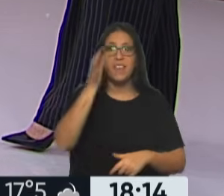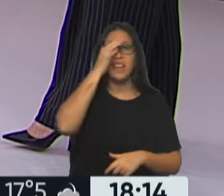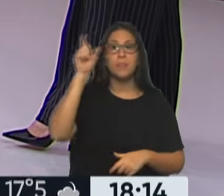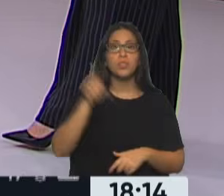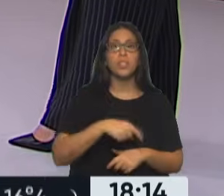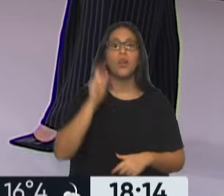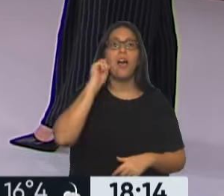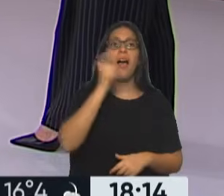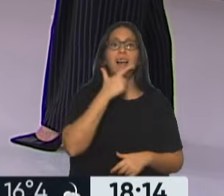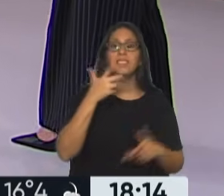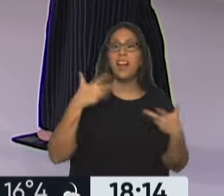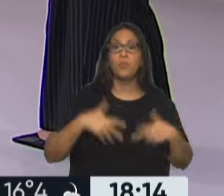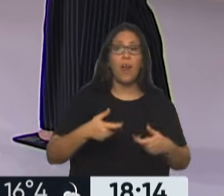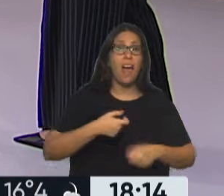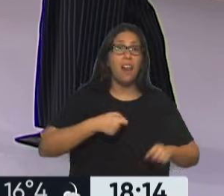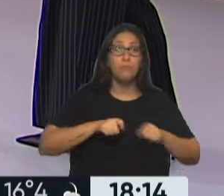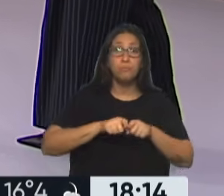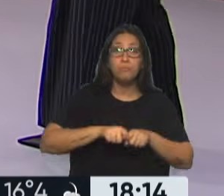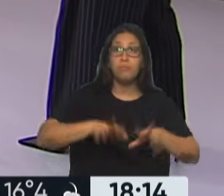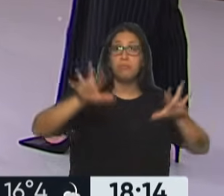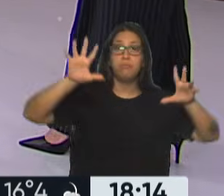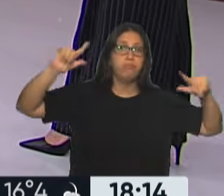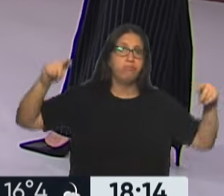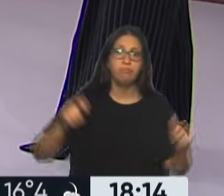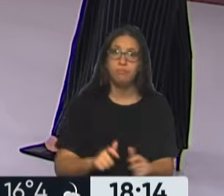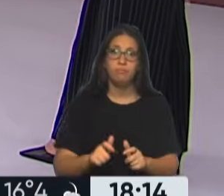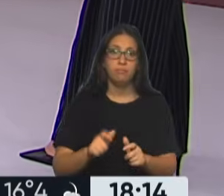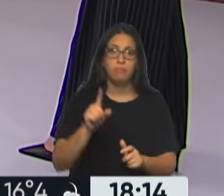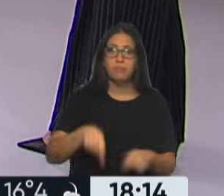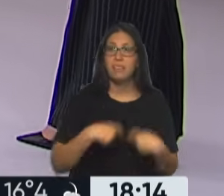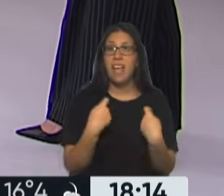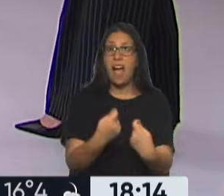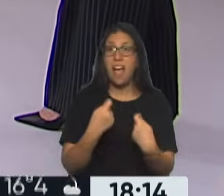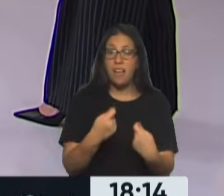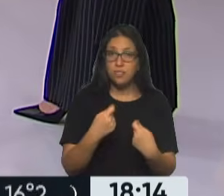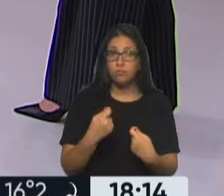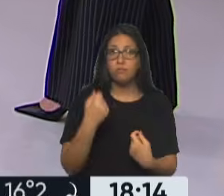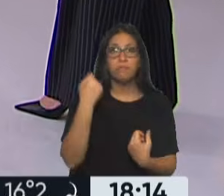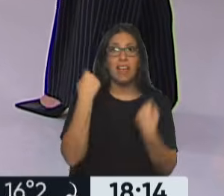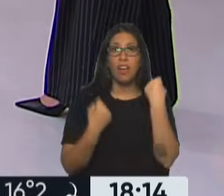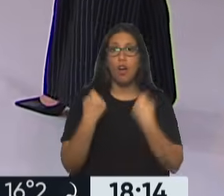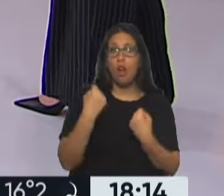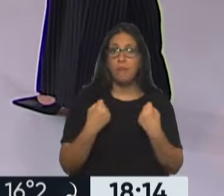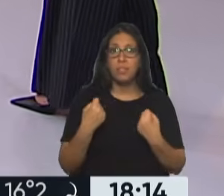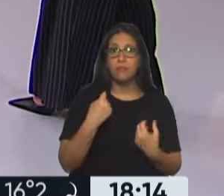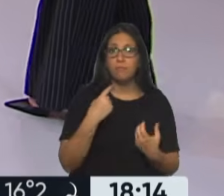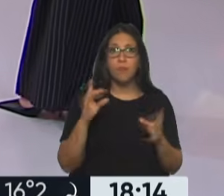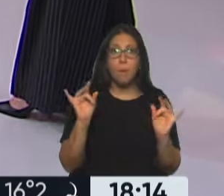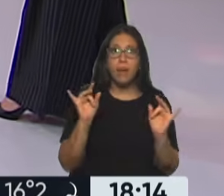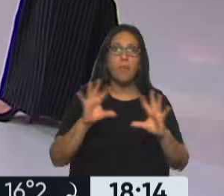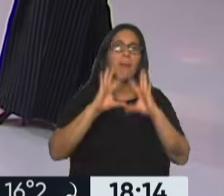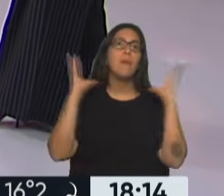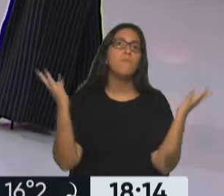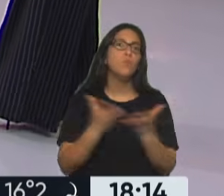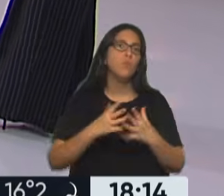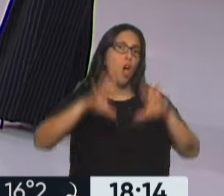natural. Exactamente, más todos sus derivados. Claro, ¿no? Digo, tal cual. Es un costo económico no solamente para los países en conflicto, sino a nivel mundial. Esto